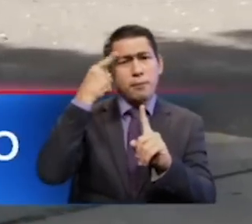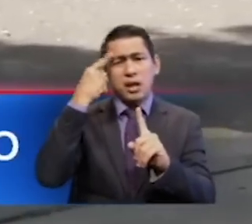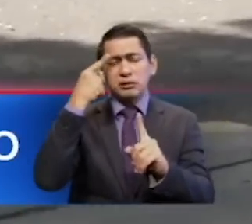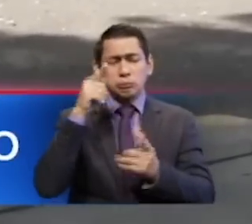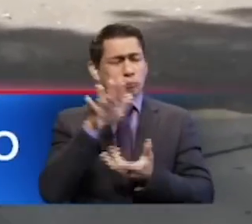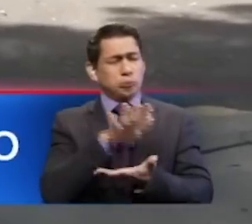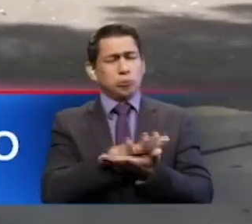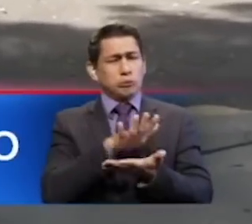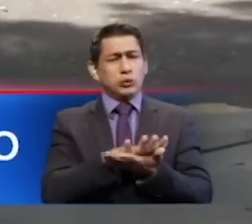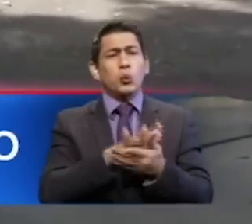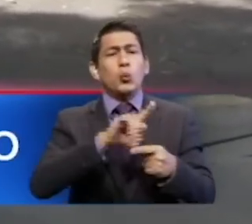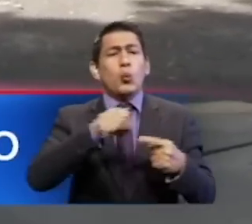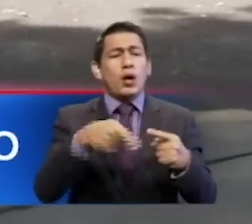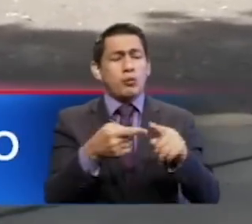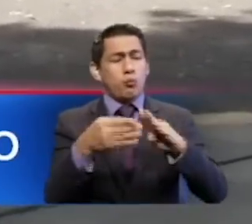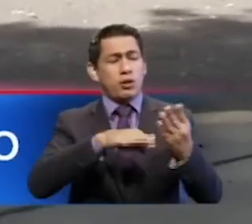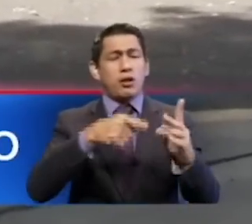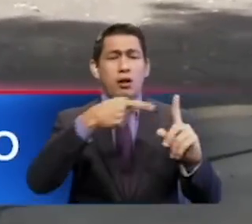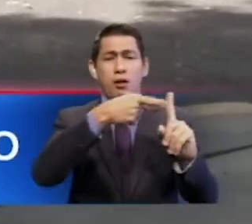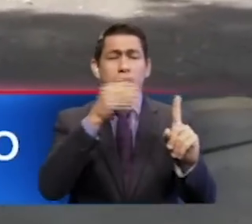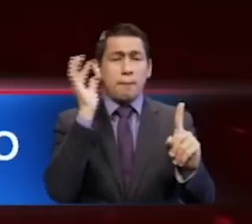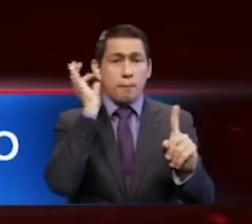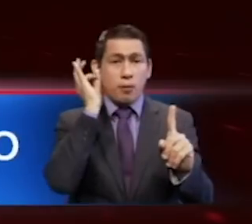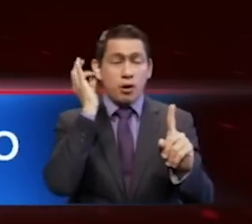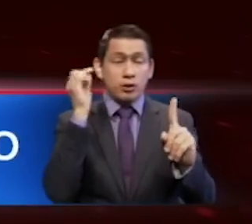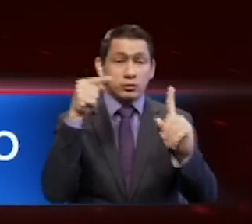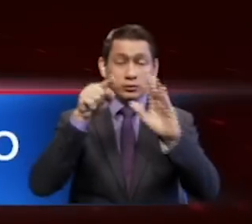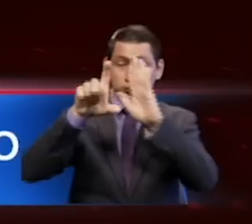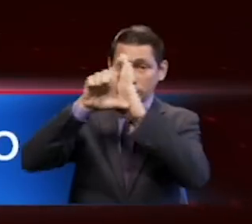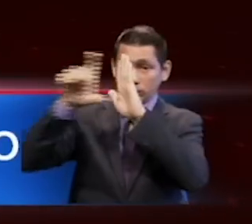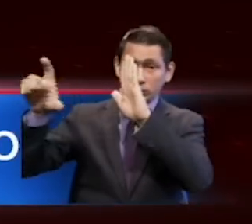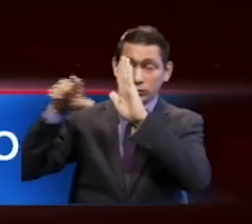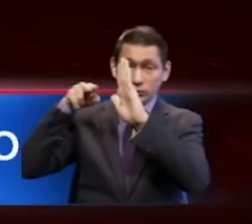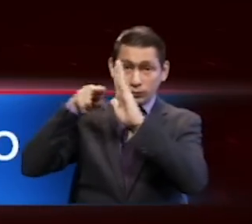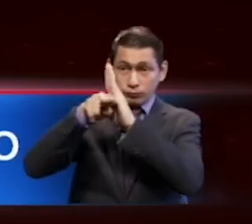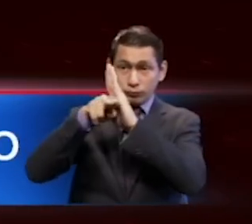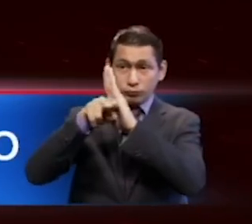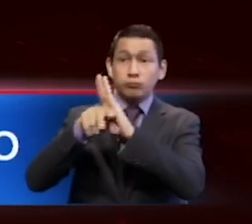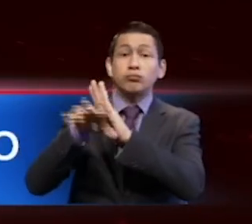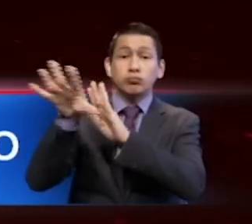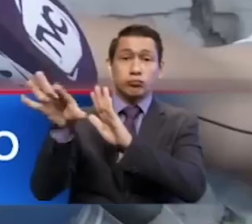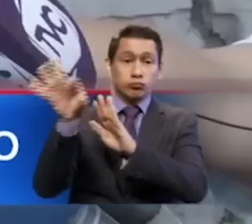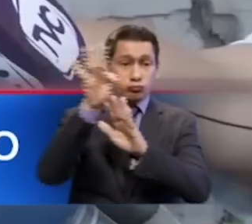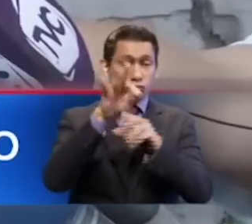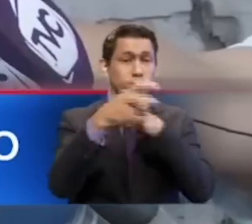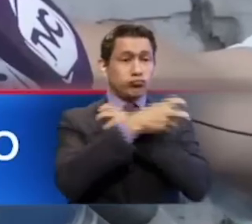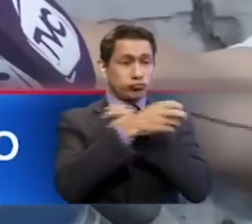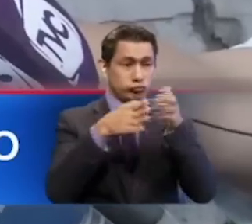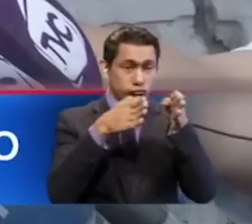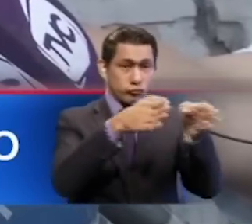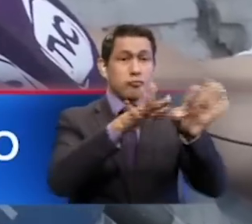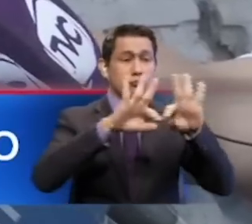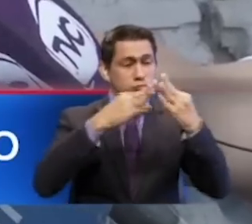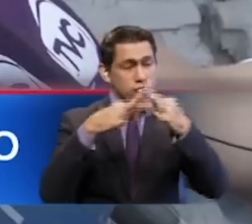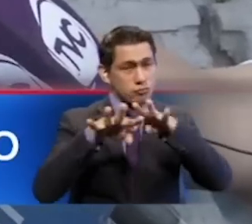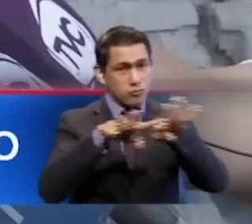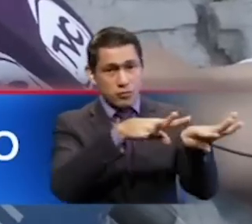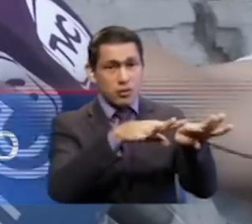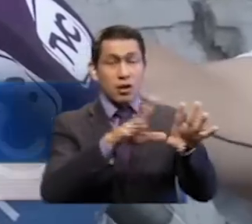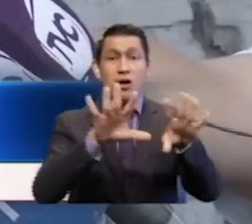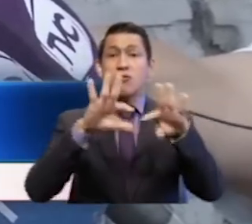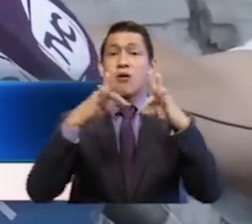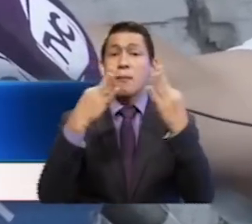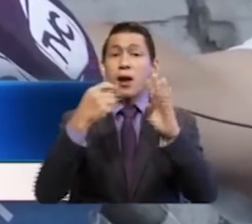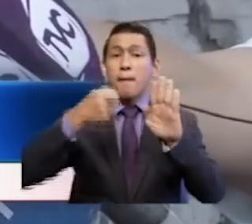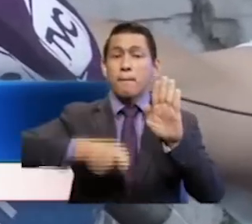mañana del martes, el cadáver de Leti fue retirado de la morgue. El abogado de la familia dio algunas declaraciones. Un concurso de infracciones,